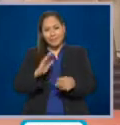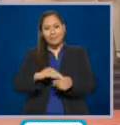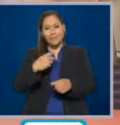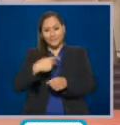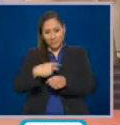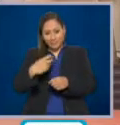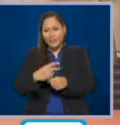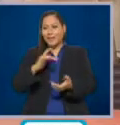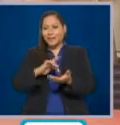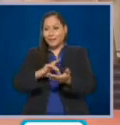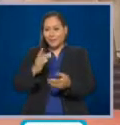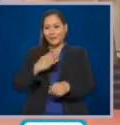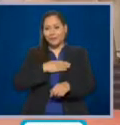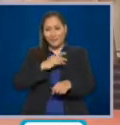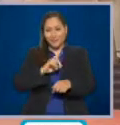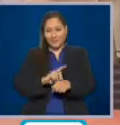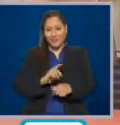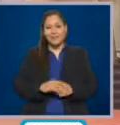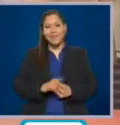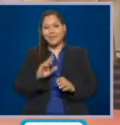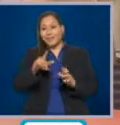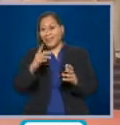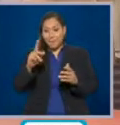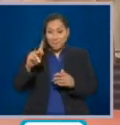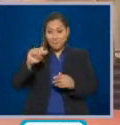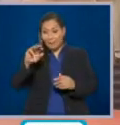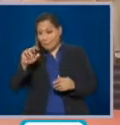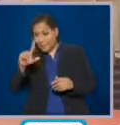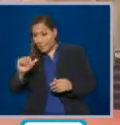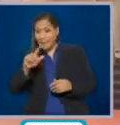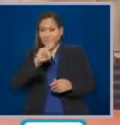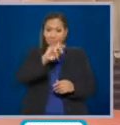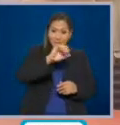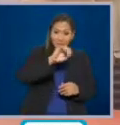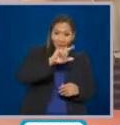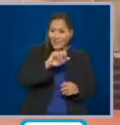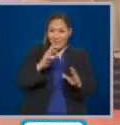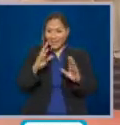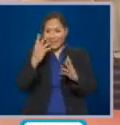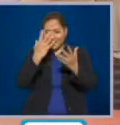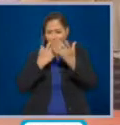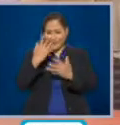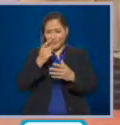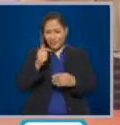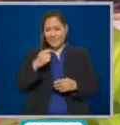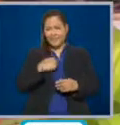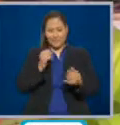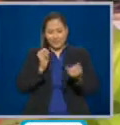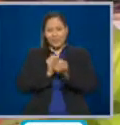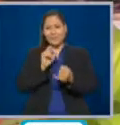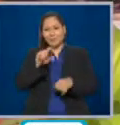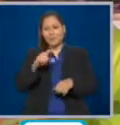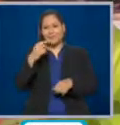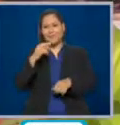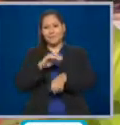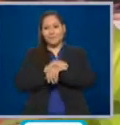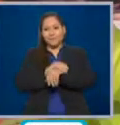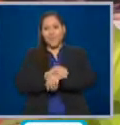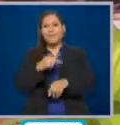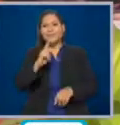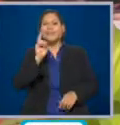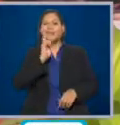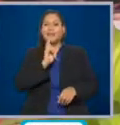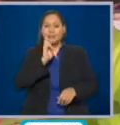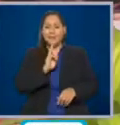Pamela? Enrique. Buenos días. Ya está confundido entre Pamela y Paola. ¿Cuál Fusión. será? Yo también me confundo, amigo. Oye, pero a ver,